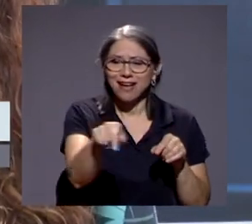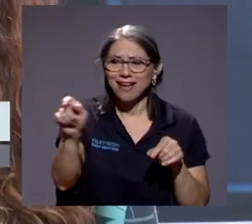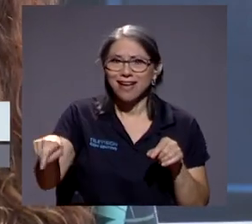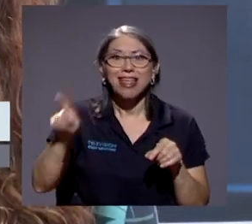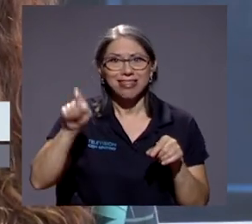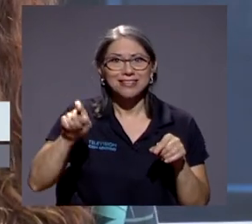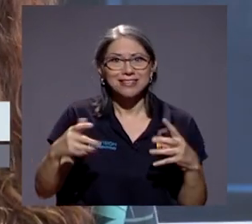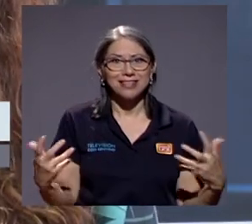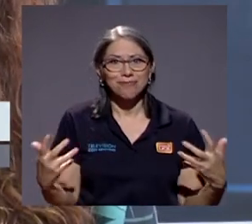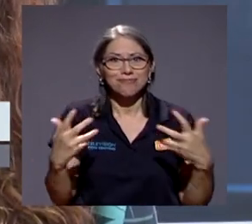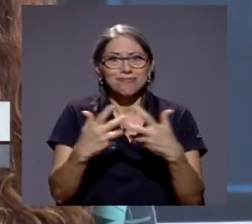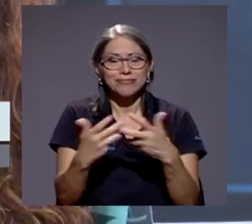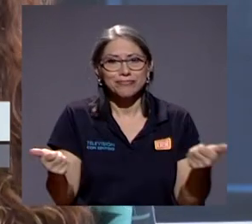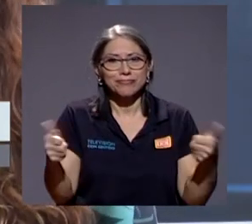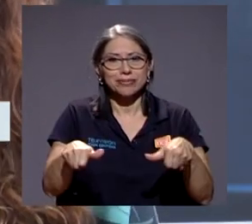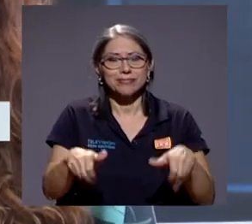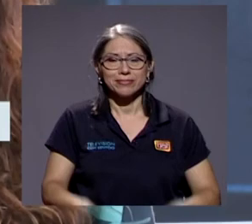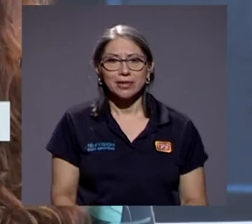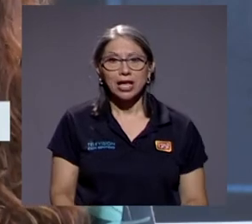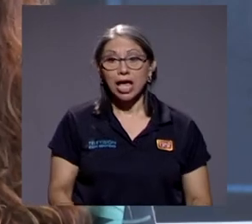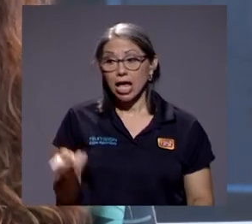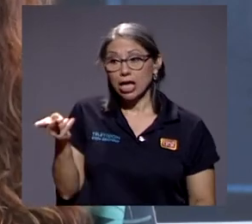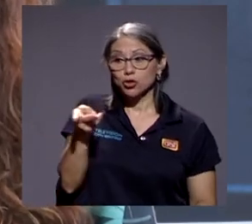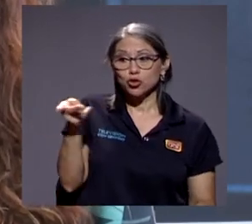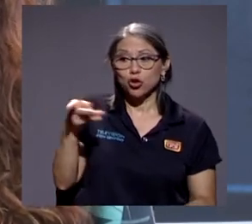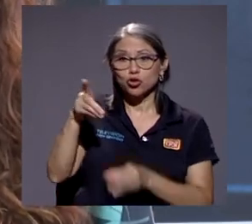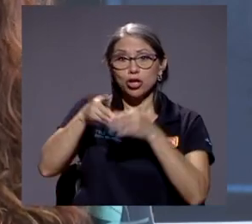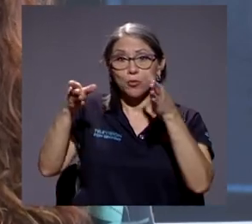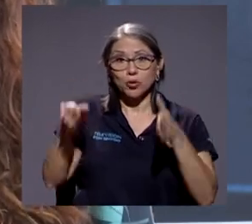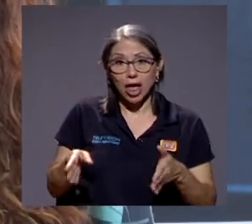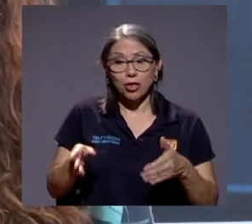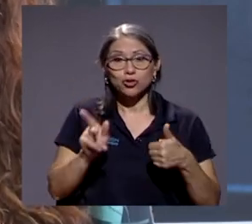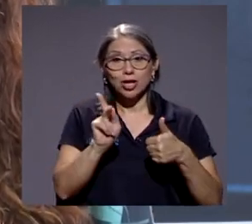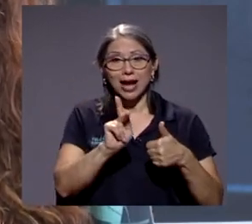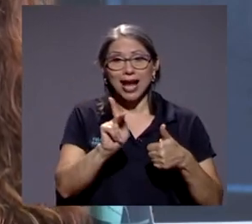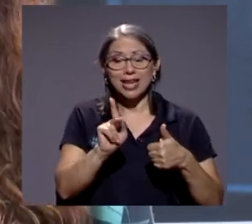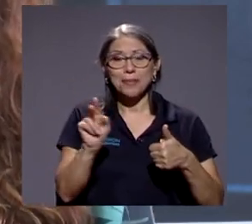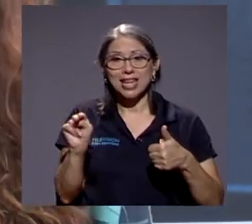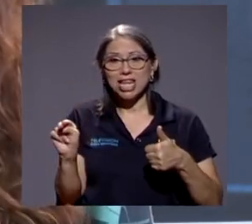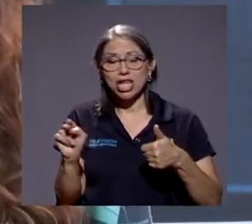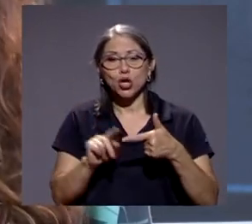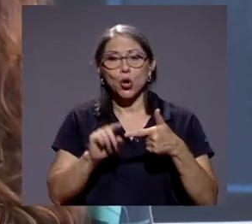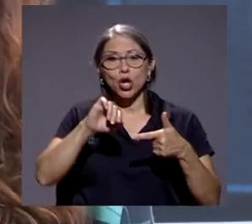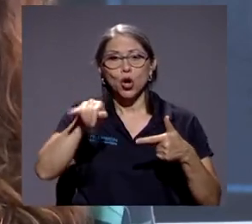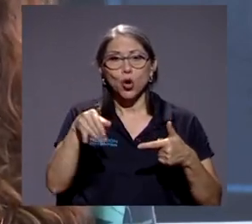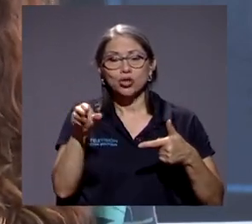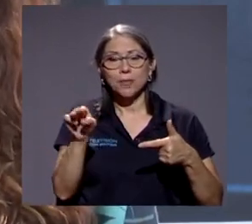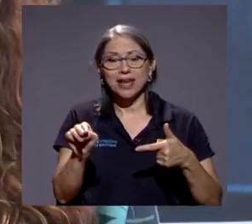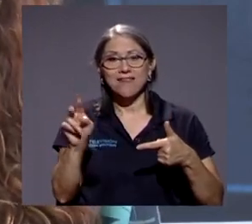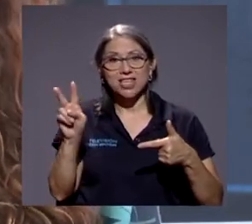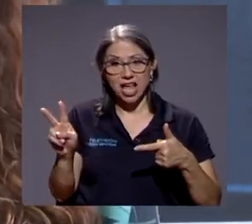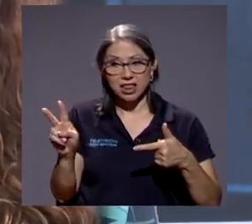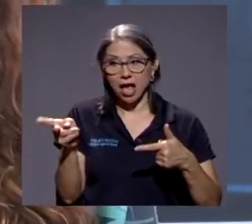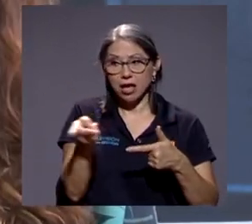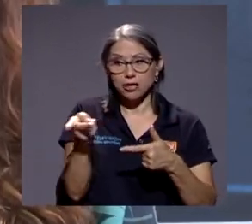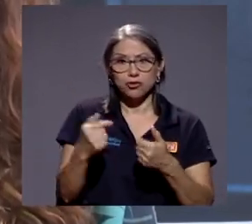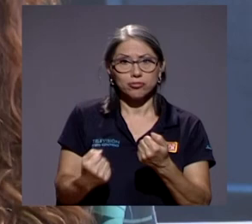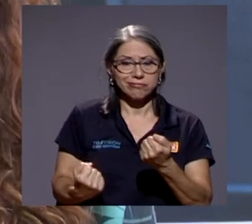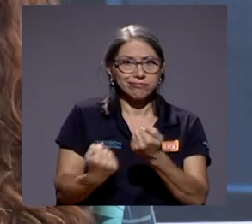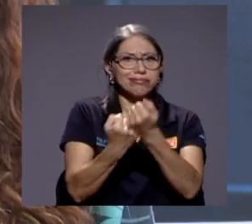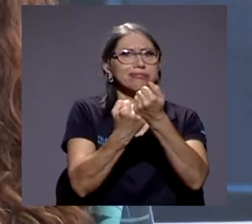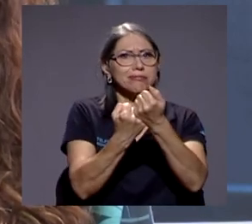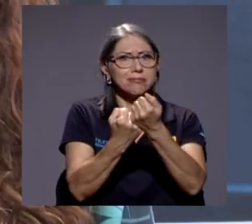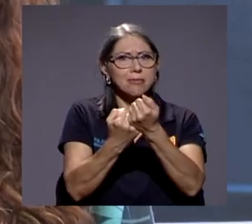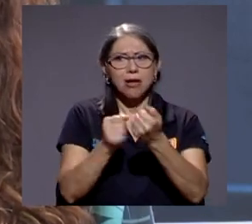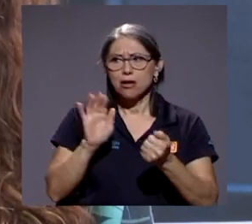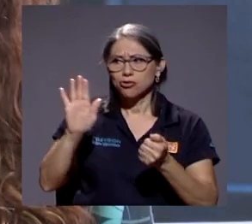muy significativo tener el apoyo de esos los diputados a tanto karim en niño como de maría villalta se han puesto la camiseta hemos visto digamos su